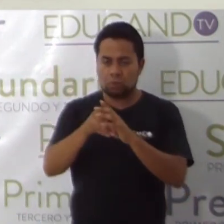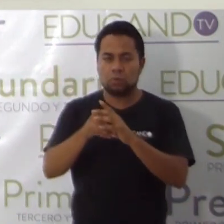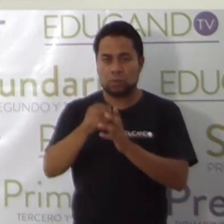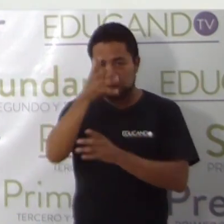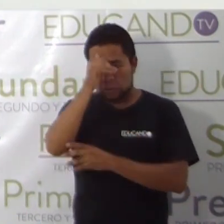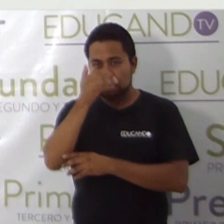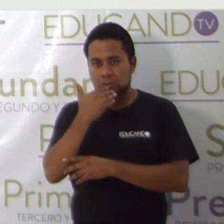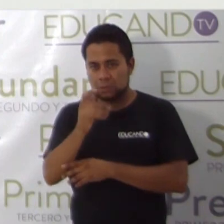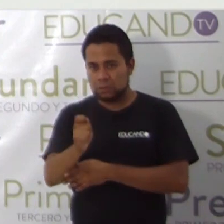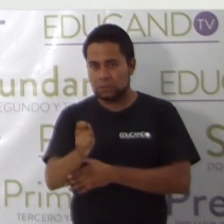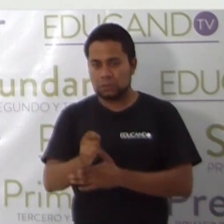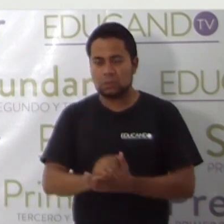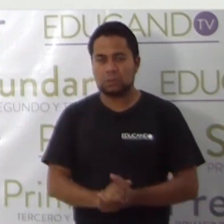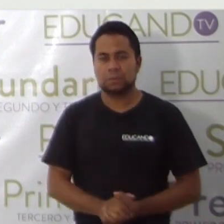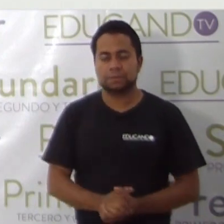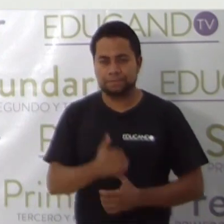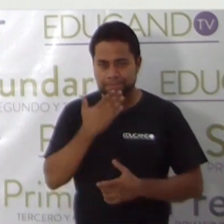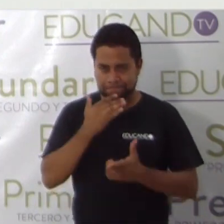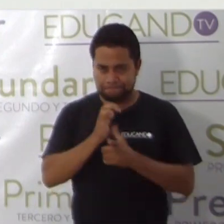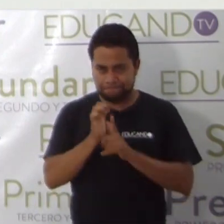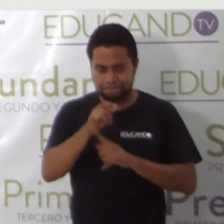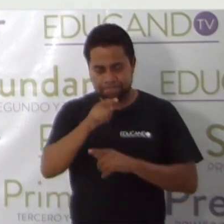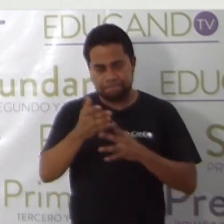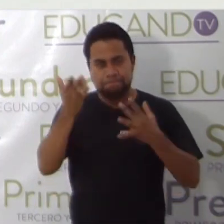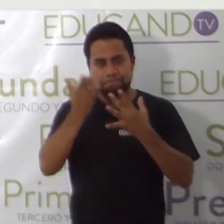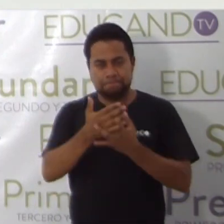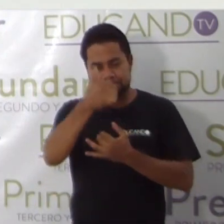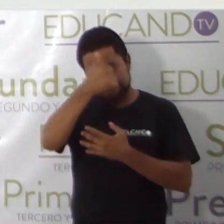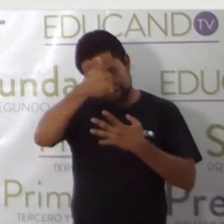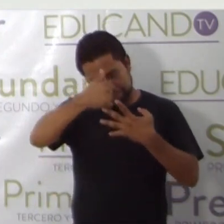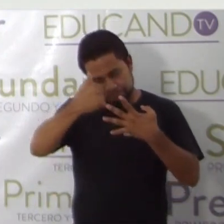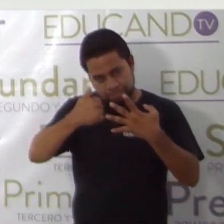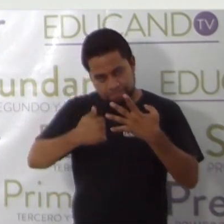recuerdan? Bueno, entonces vamos a dividir